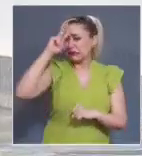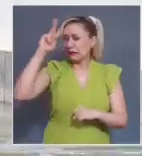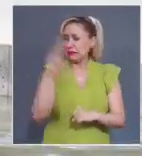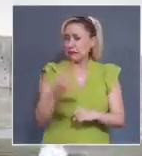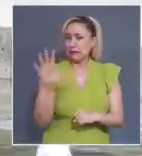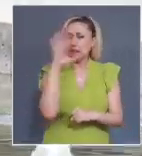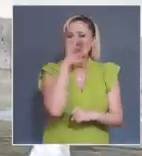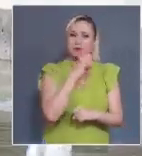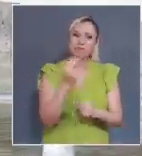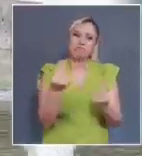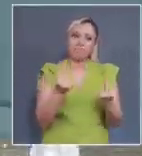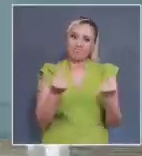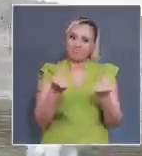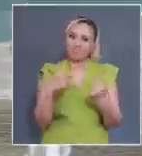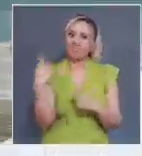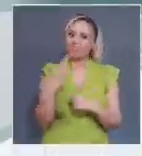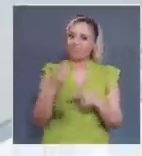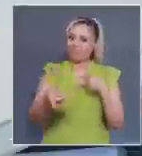Lorena Sánchez Cabrera.